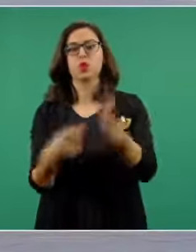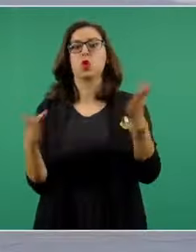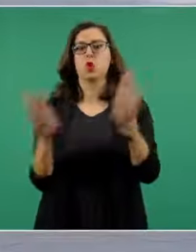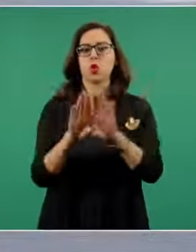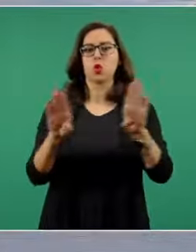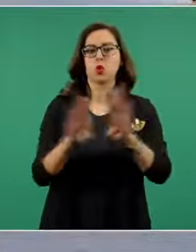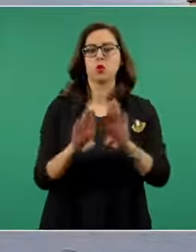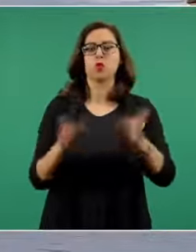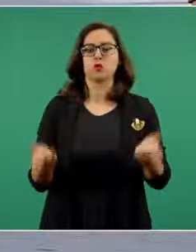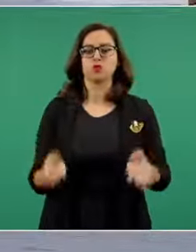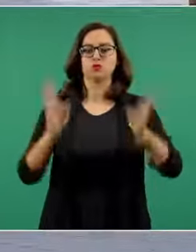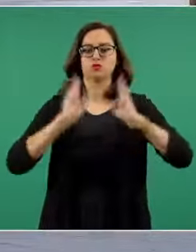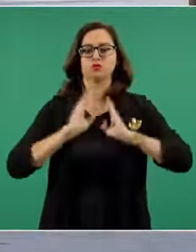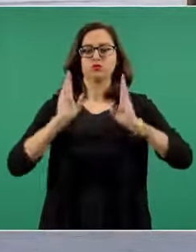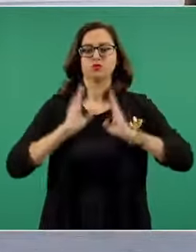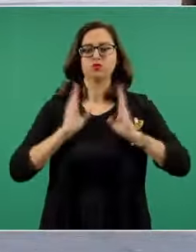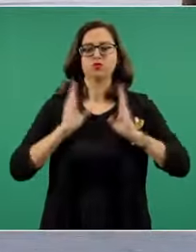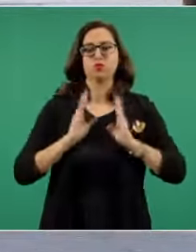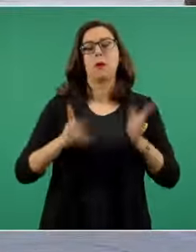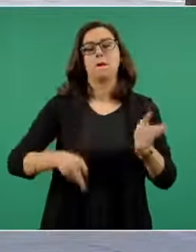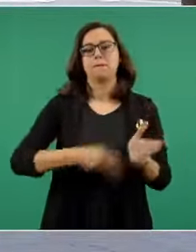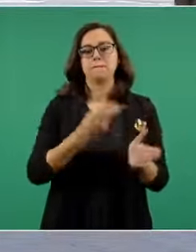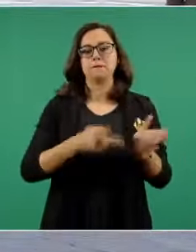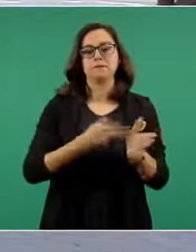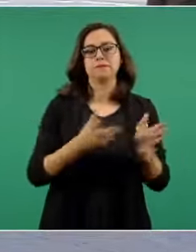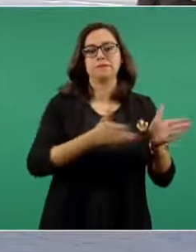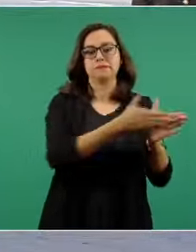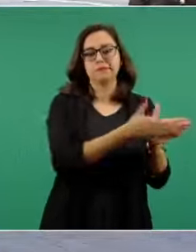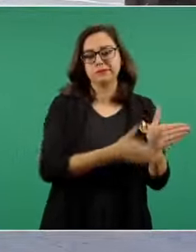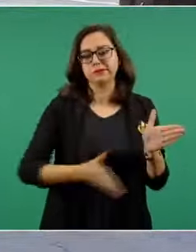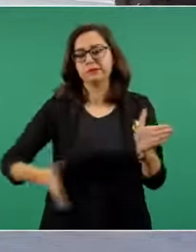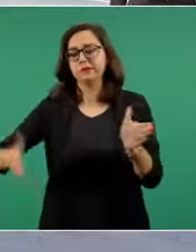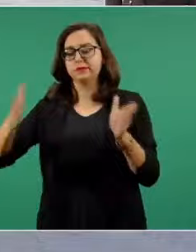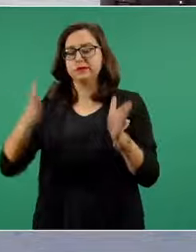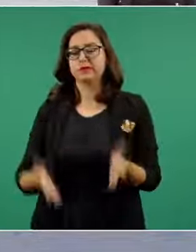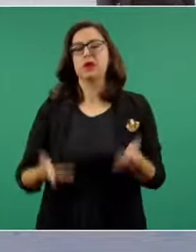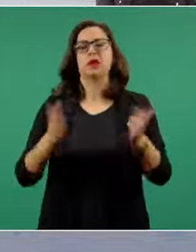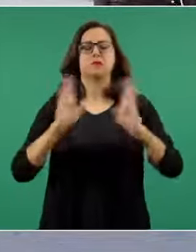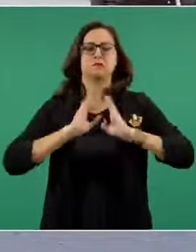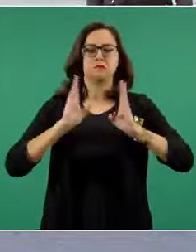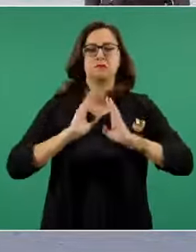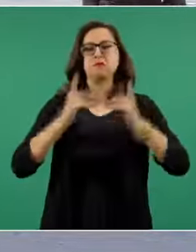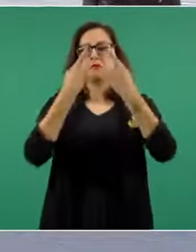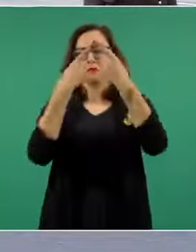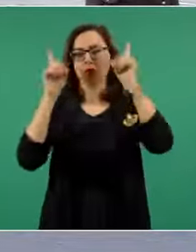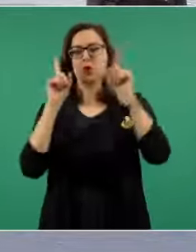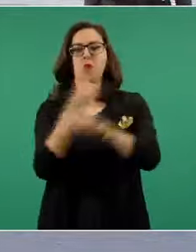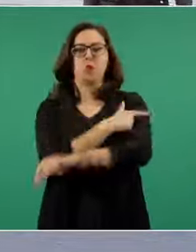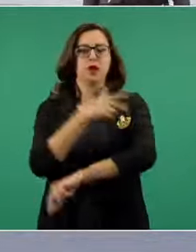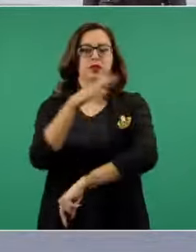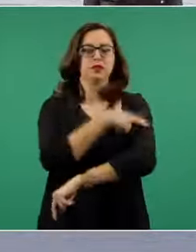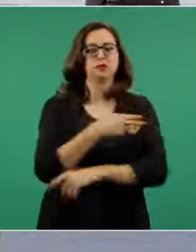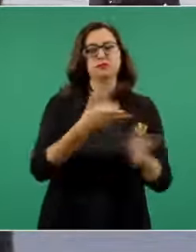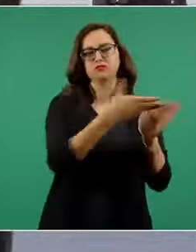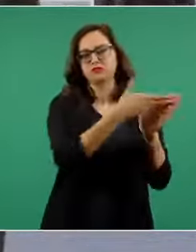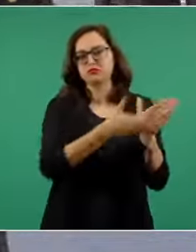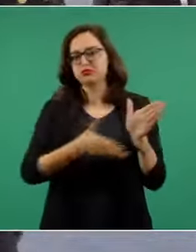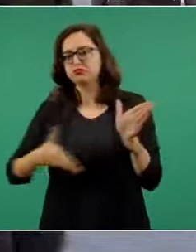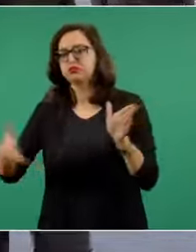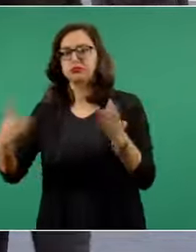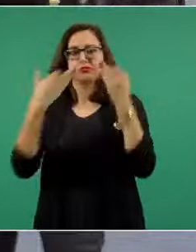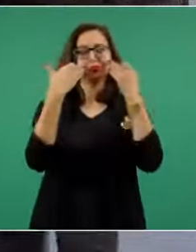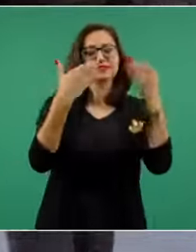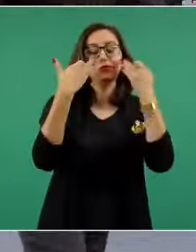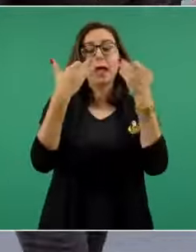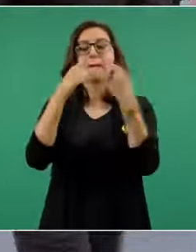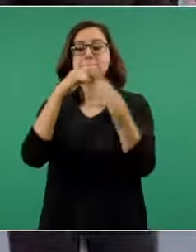Ejército, Armada, Fuerza Aérea y de la Guardia Nacional, así como sus medios humanos, materiales y tecnológicos